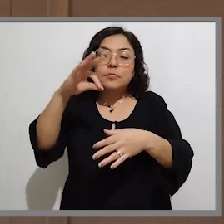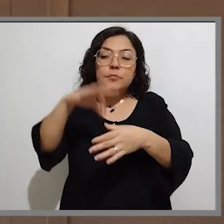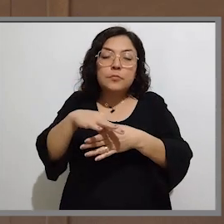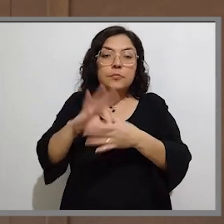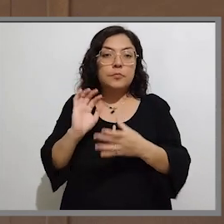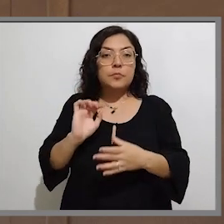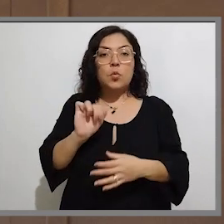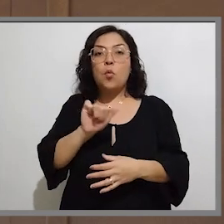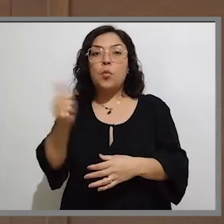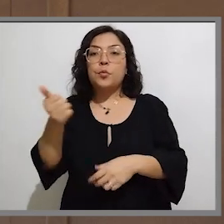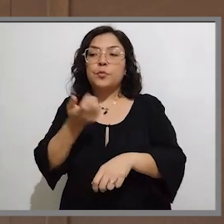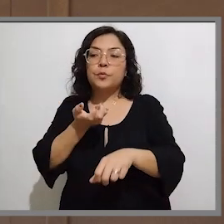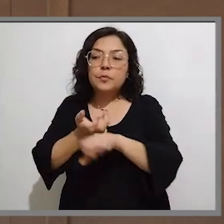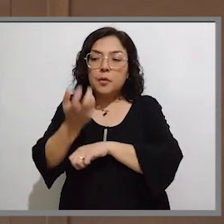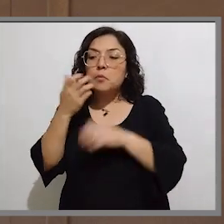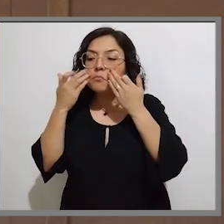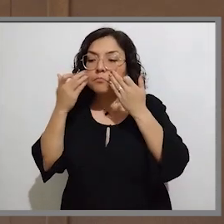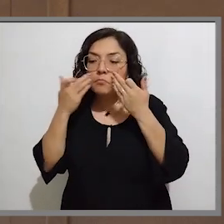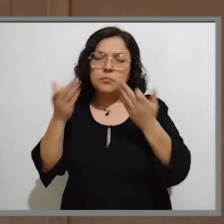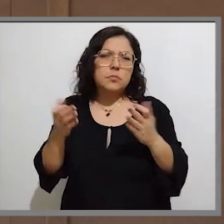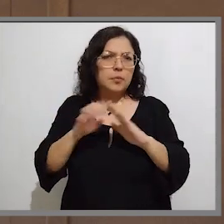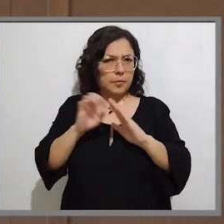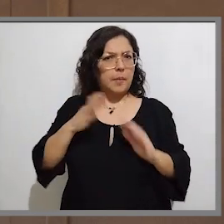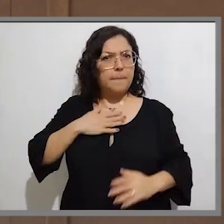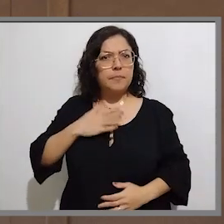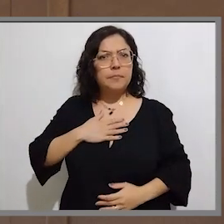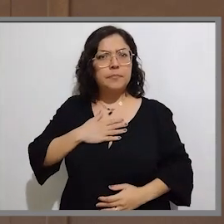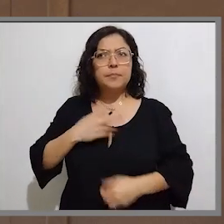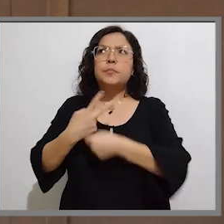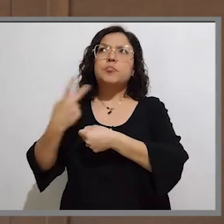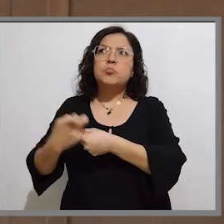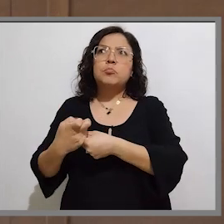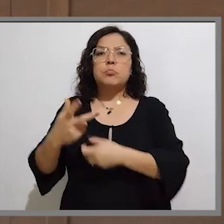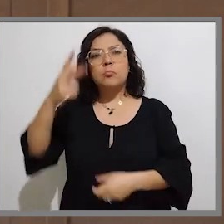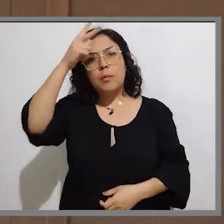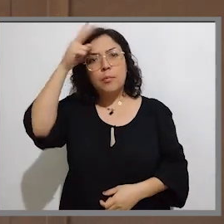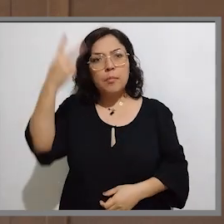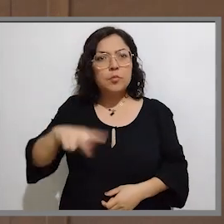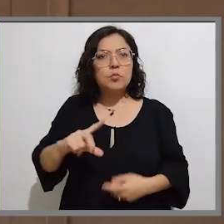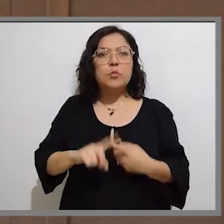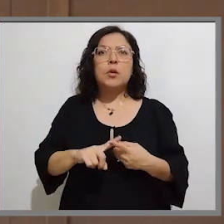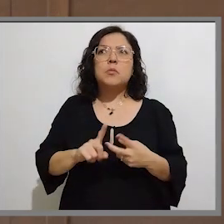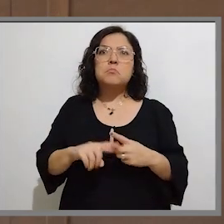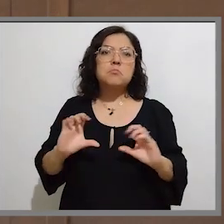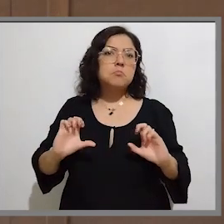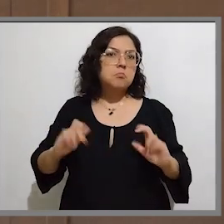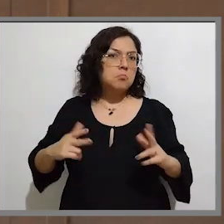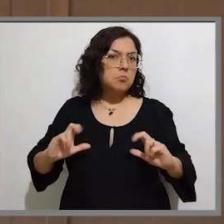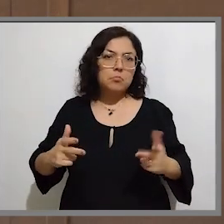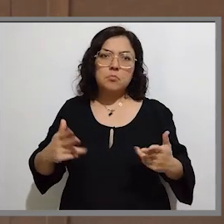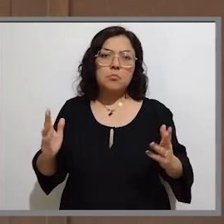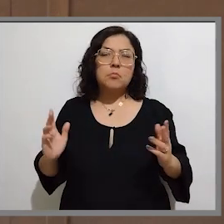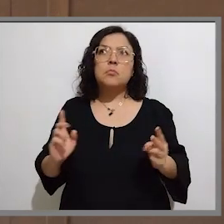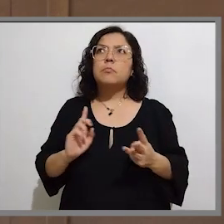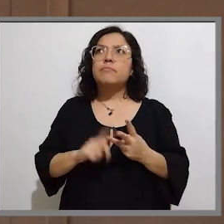electorales locales de otras entidades federativas. A mí me ha tocado estar en estados como Hidalgo, como Chiapas, por